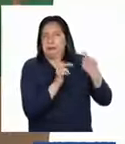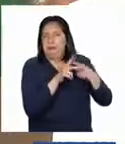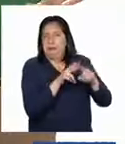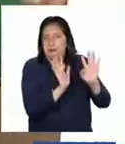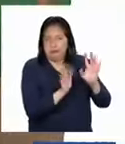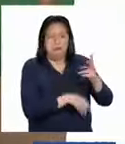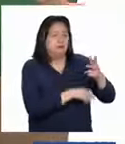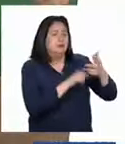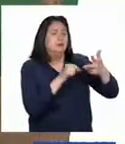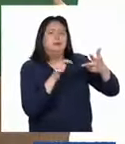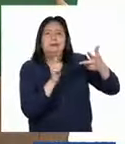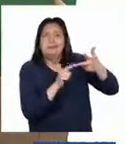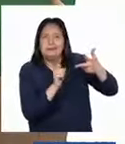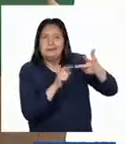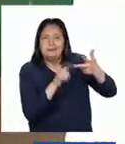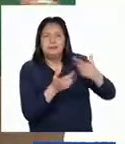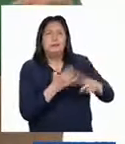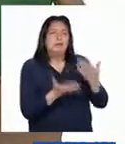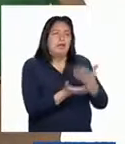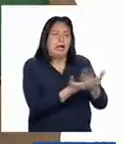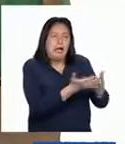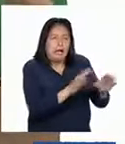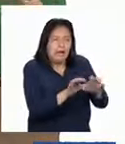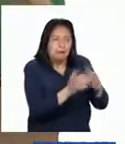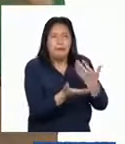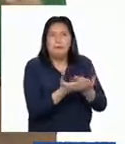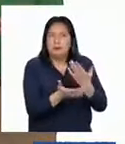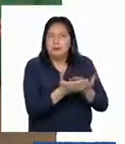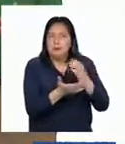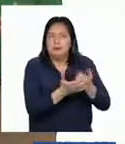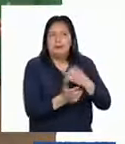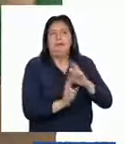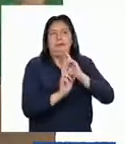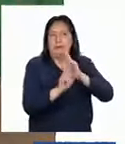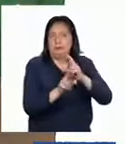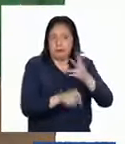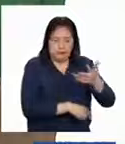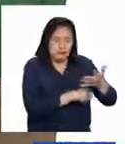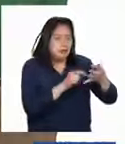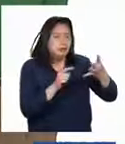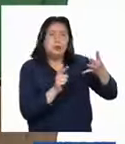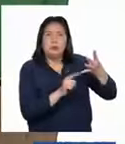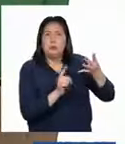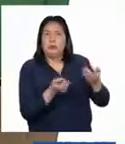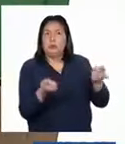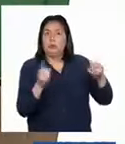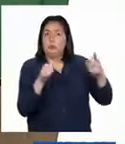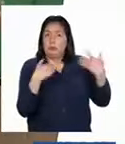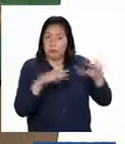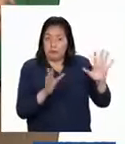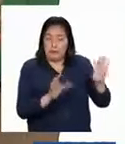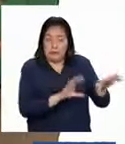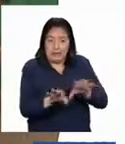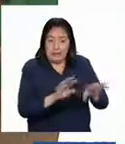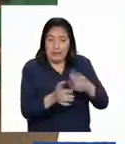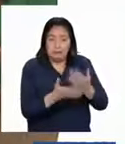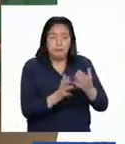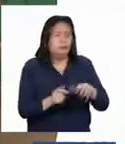inicial. Después diseñaremos un experimento para comprobar nuestra hipótesis y cuando realicemos el